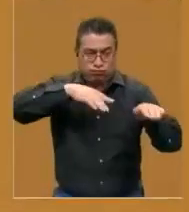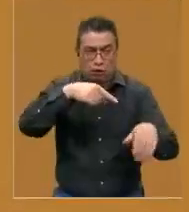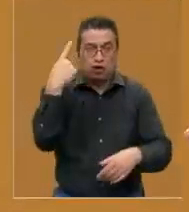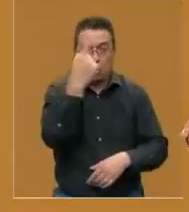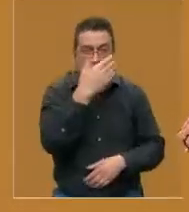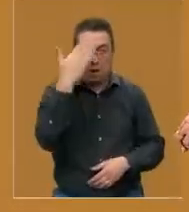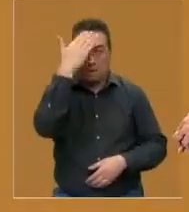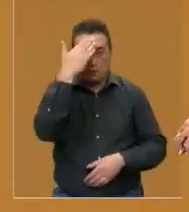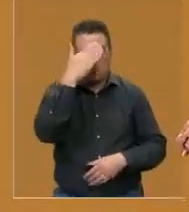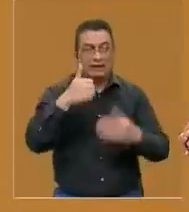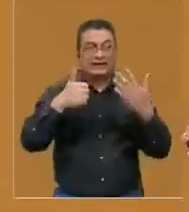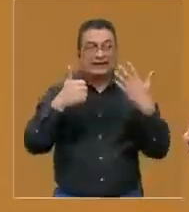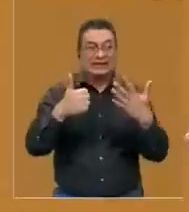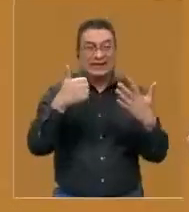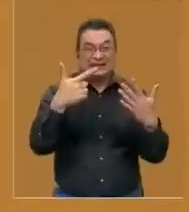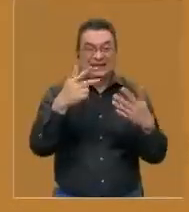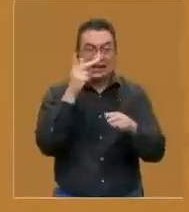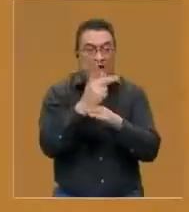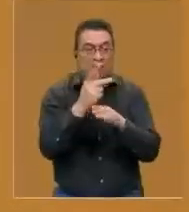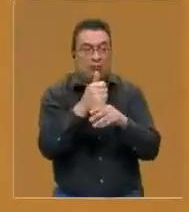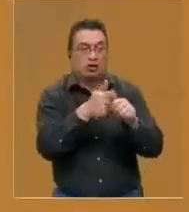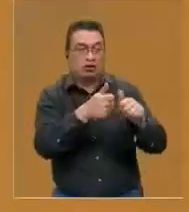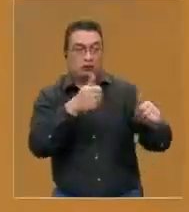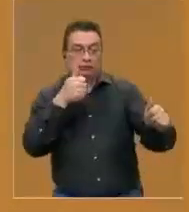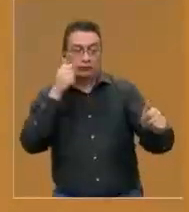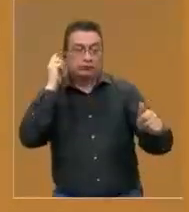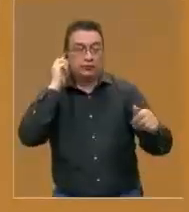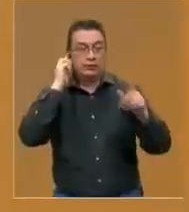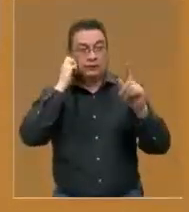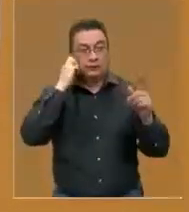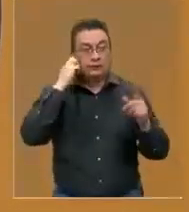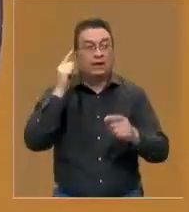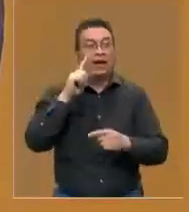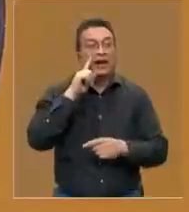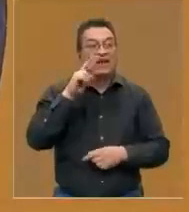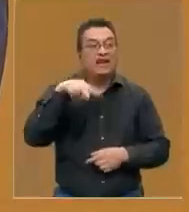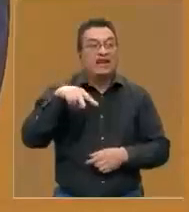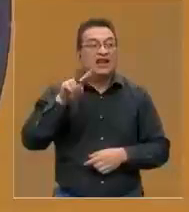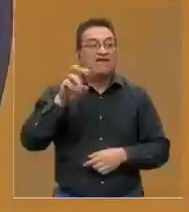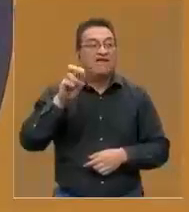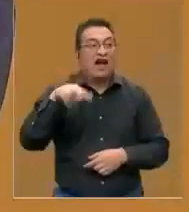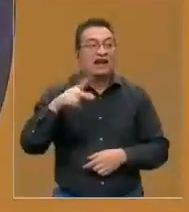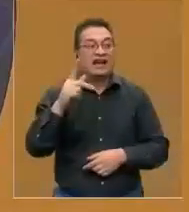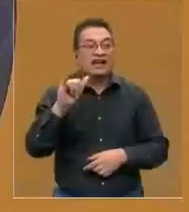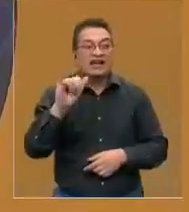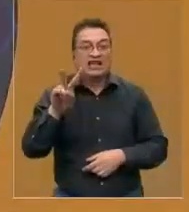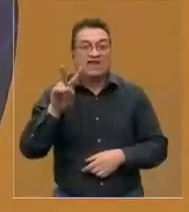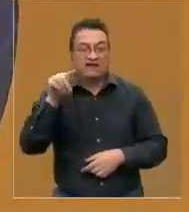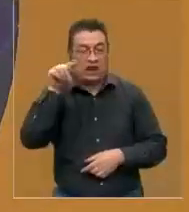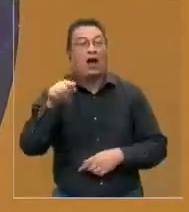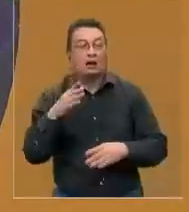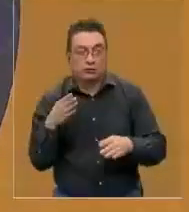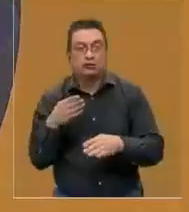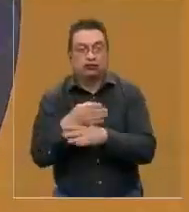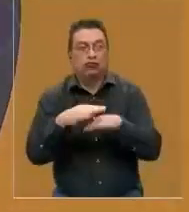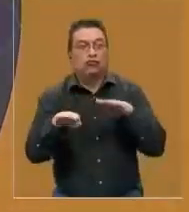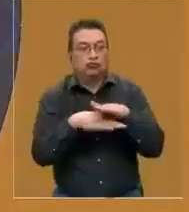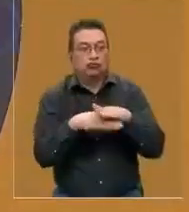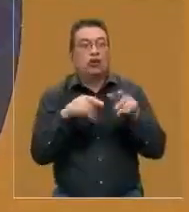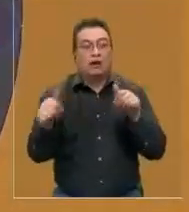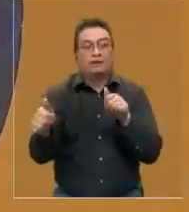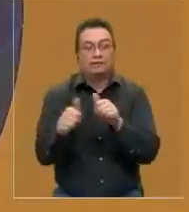preocupando. 67 kilómetros de distancia había comenzado en Ivankiv este desarrollo del convoy. Ahí es la primera imagen satelital que se veía, pero ya